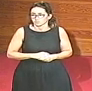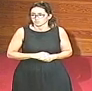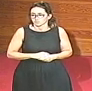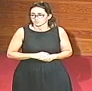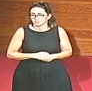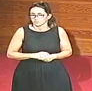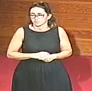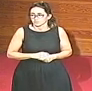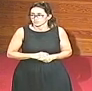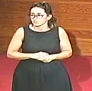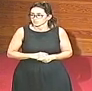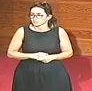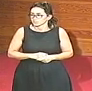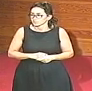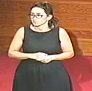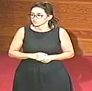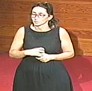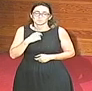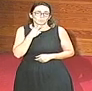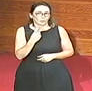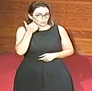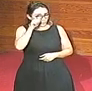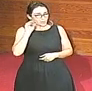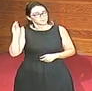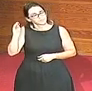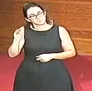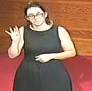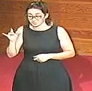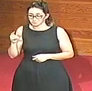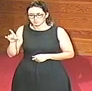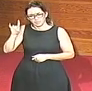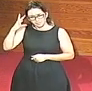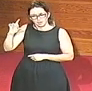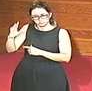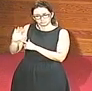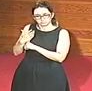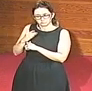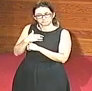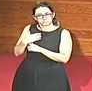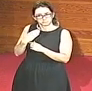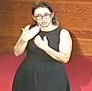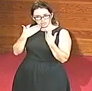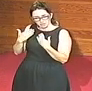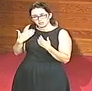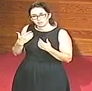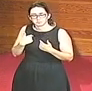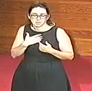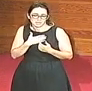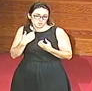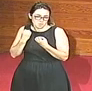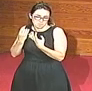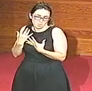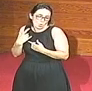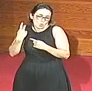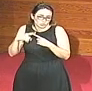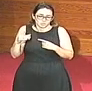Sí, y desde luego agradecerte la cantidad de ideas que estás rotando. Partir de una cosa, porque todos hemos dicho o